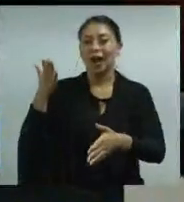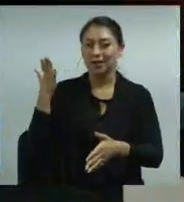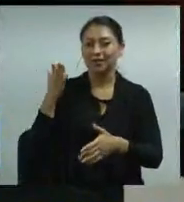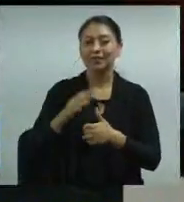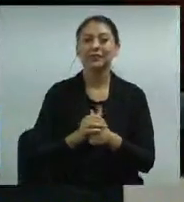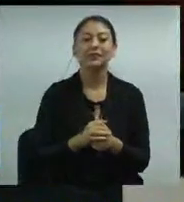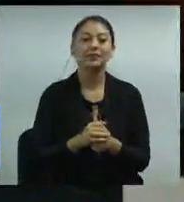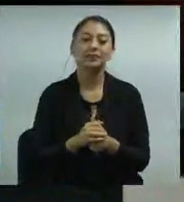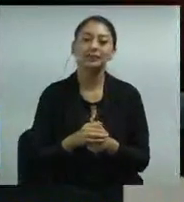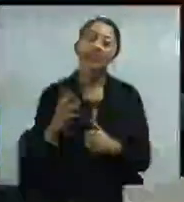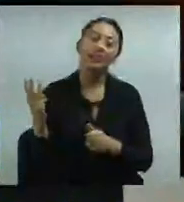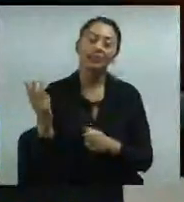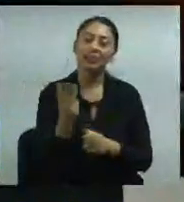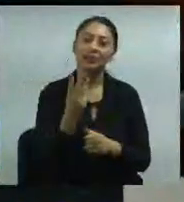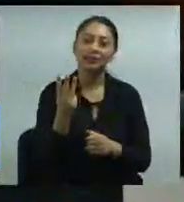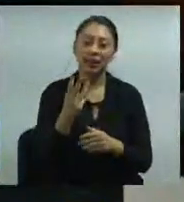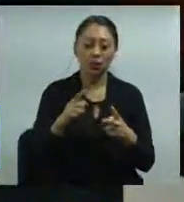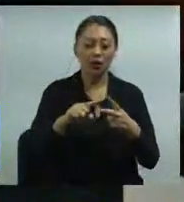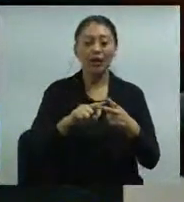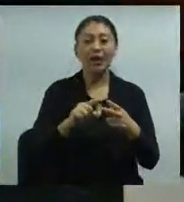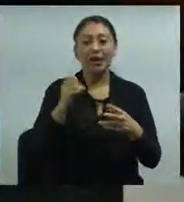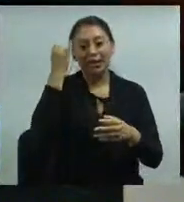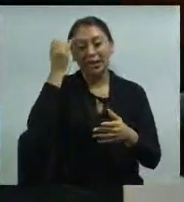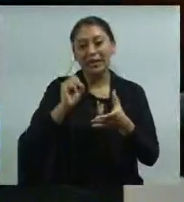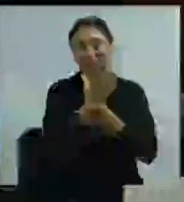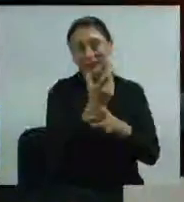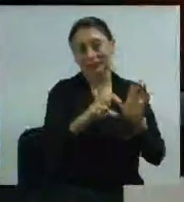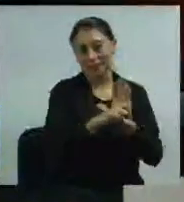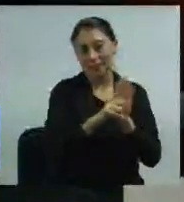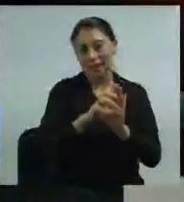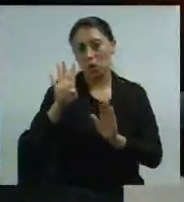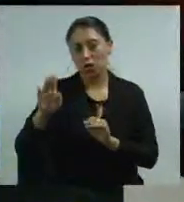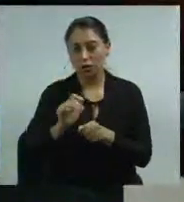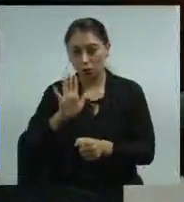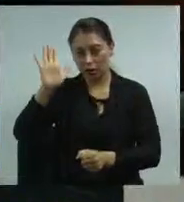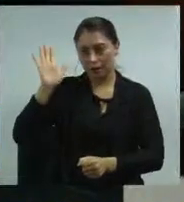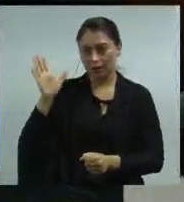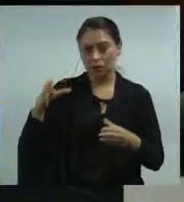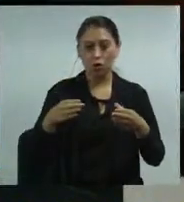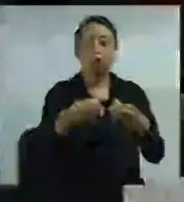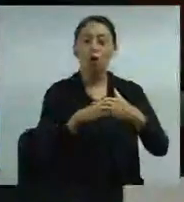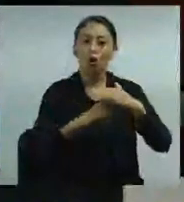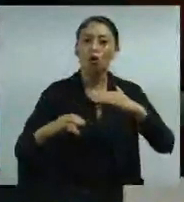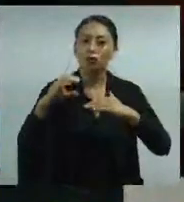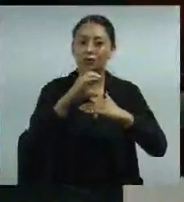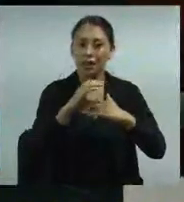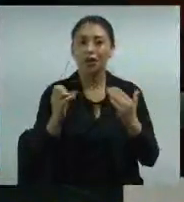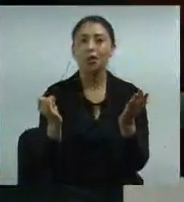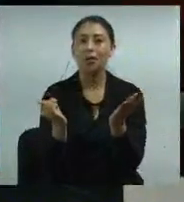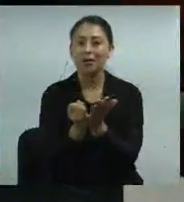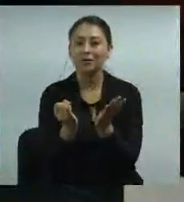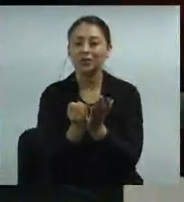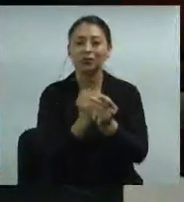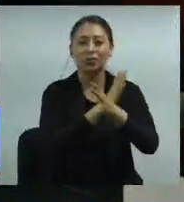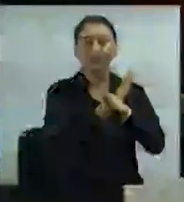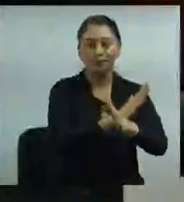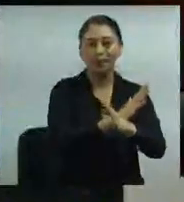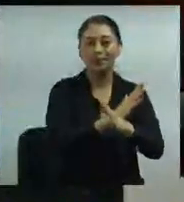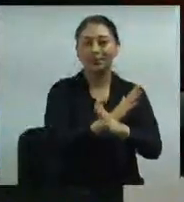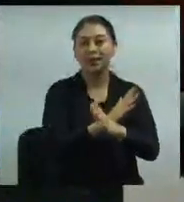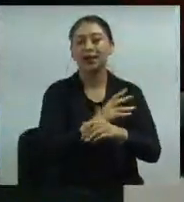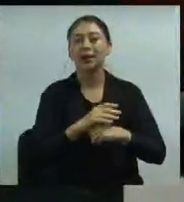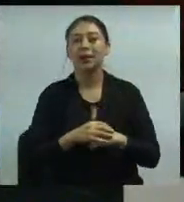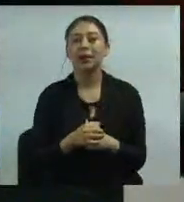Despacho calificado. 3. Iniciativas de ley. 4. Juramentación del Consejo del Instituto de la Defensa Pública